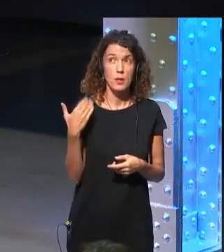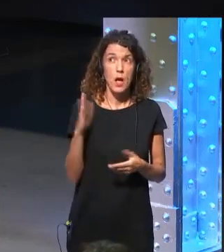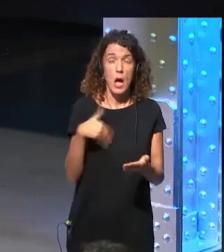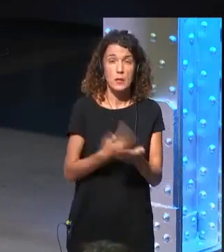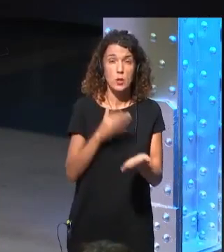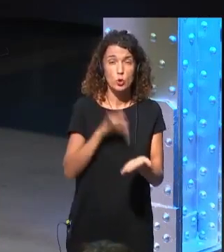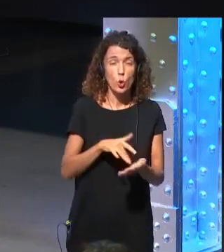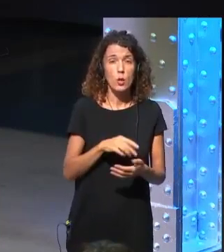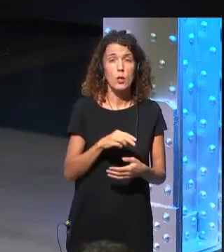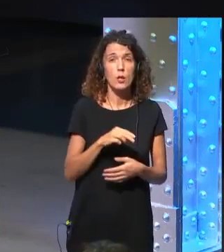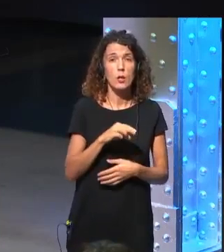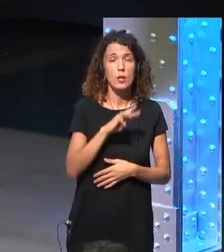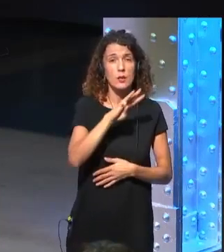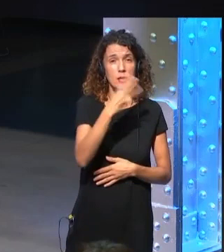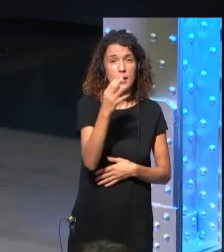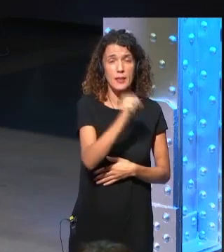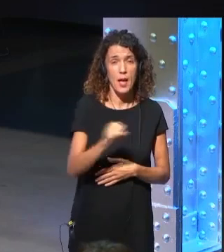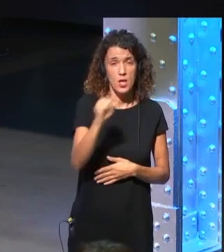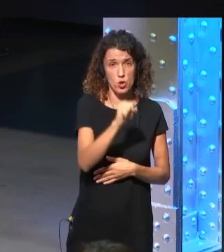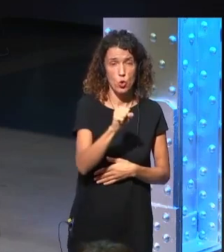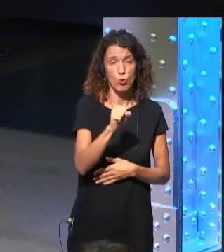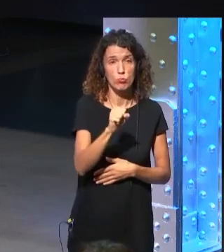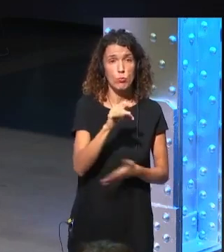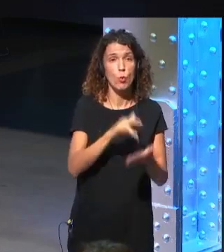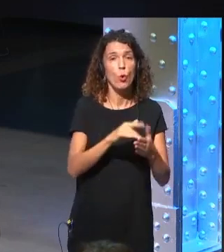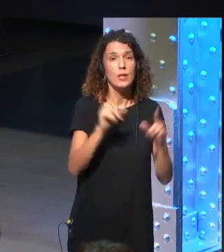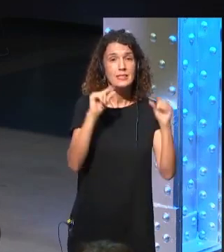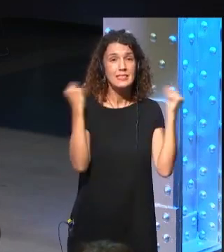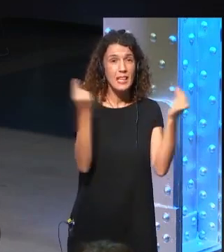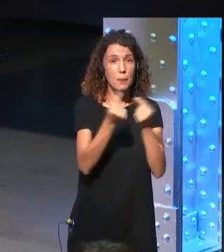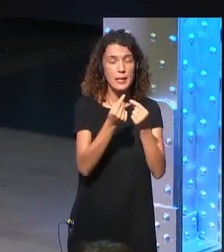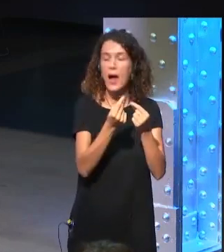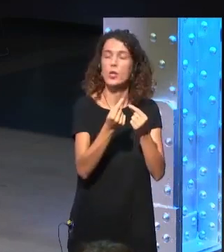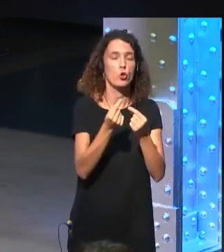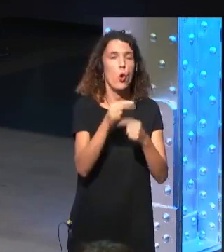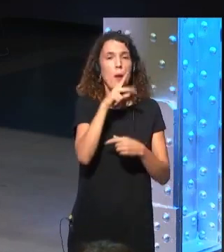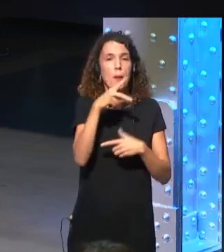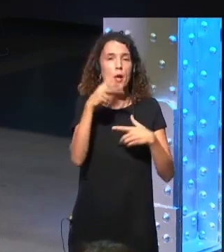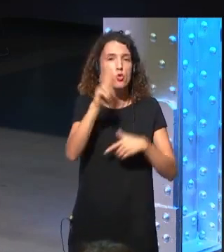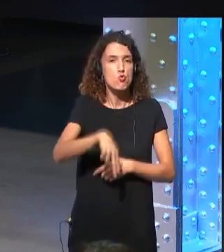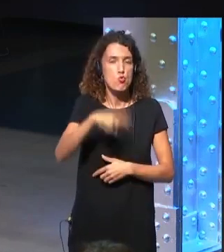hasta yo creo que tener más de 30 años, solía ir a seminarios y nunca abría la boca.